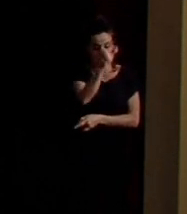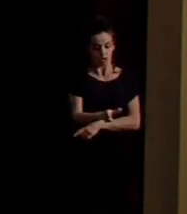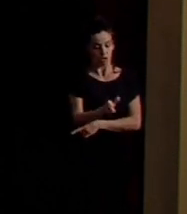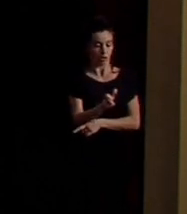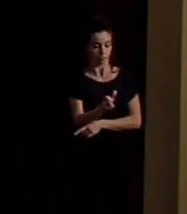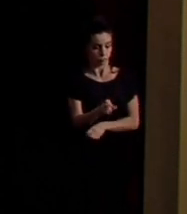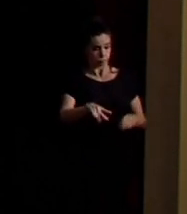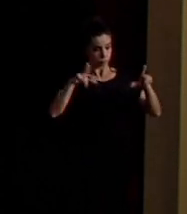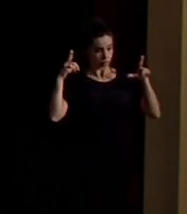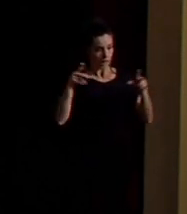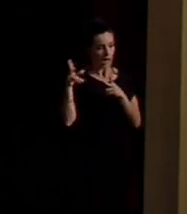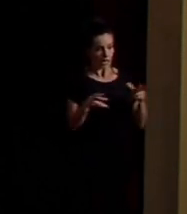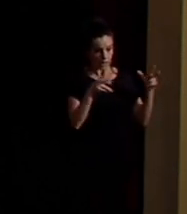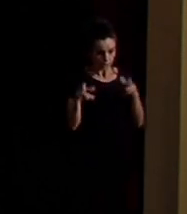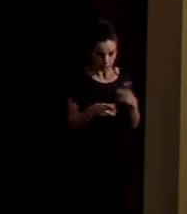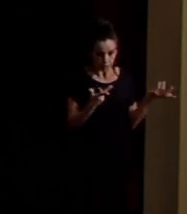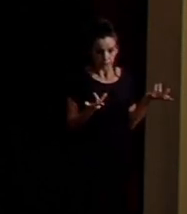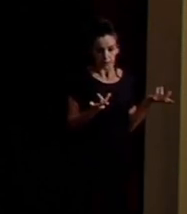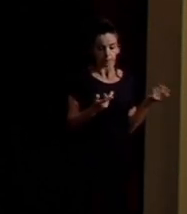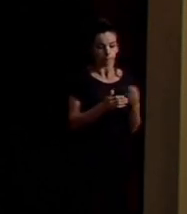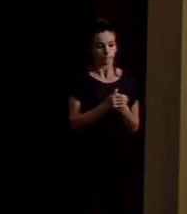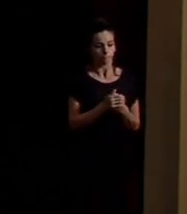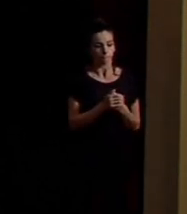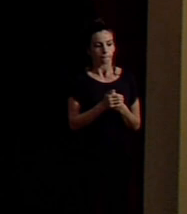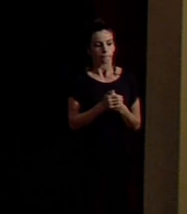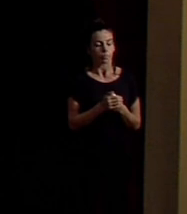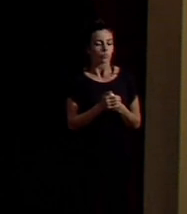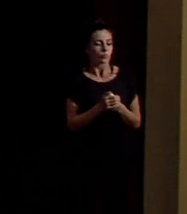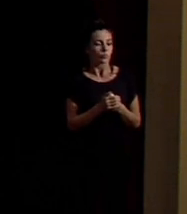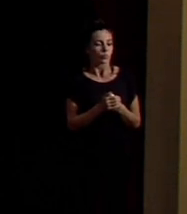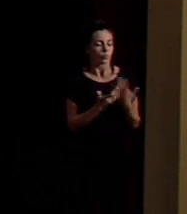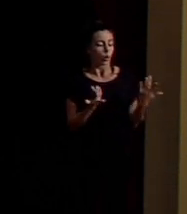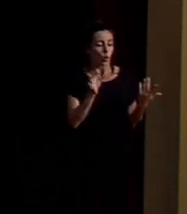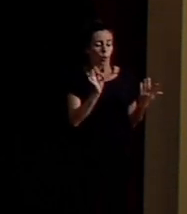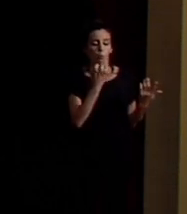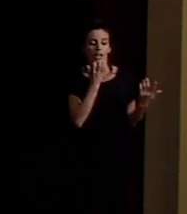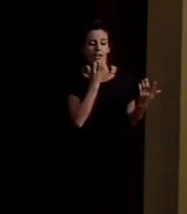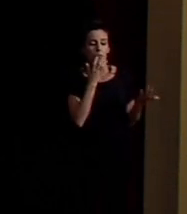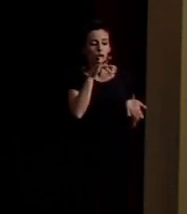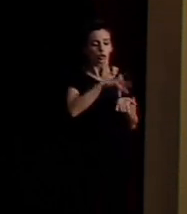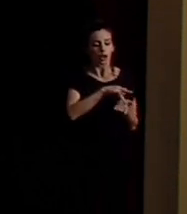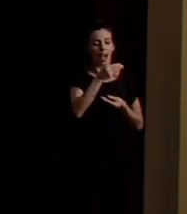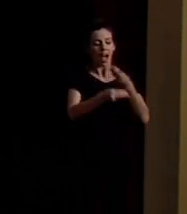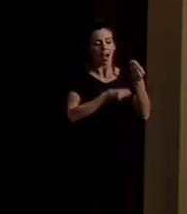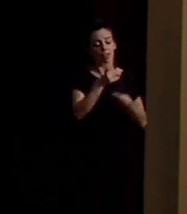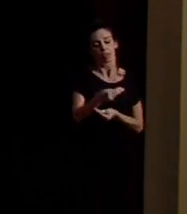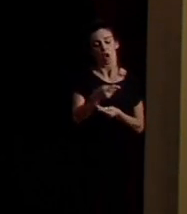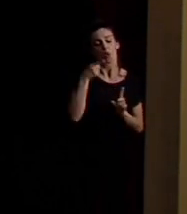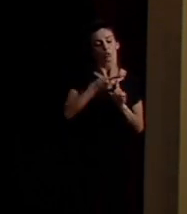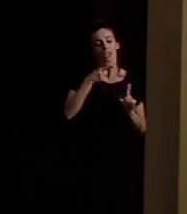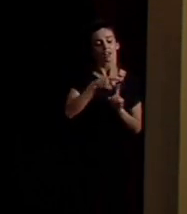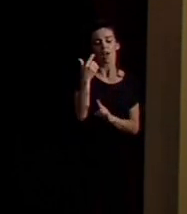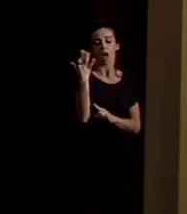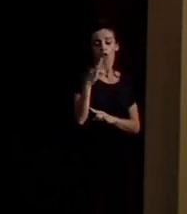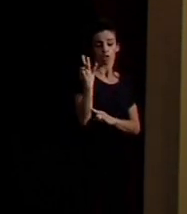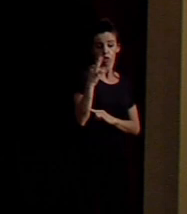por supuesto aparece también un sugar daddy en un determinado momento de la serie, o por ejemplo hacen uso de la burundanga, ¿no?, con una